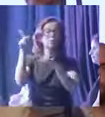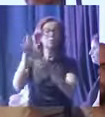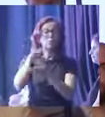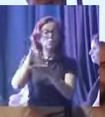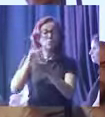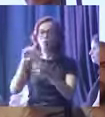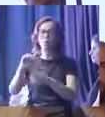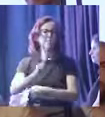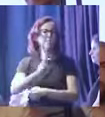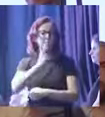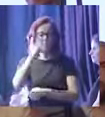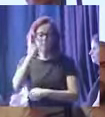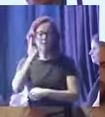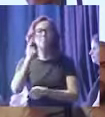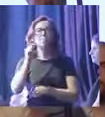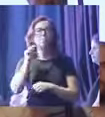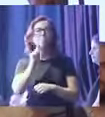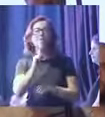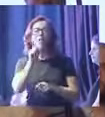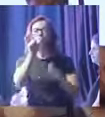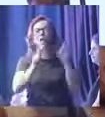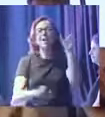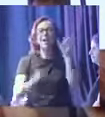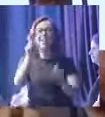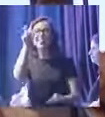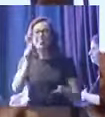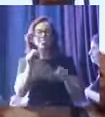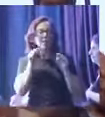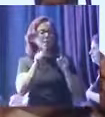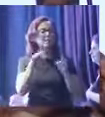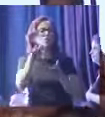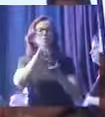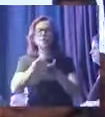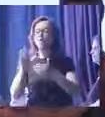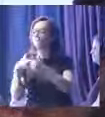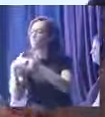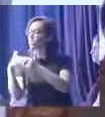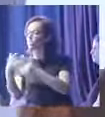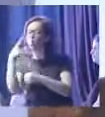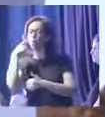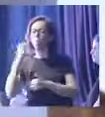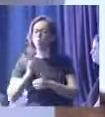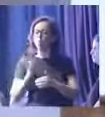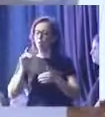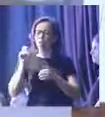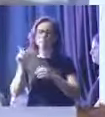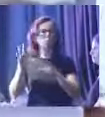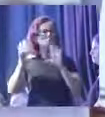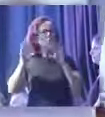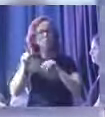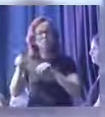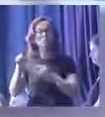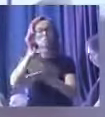es primero, antes que todo, la gente, los vecinos, las vecinas, pero